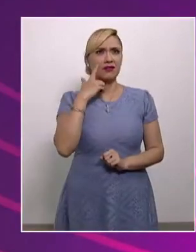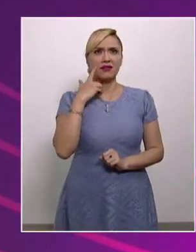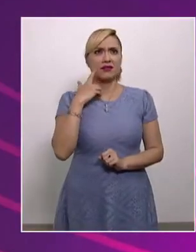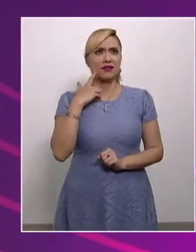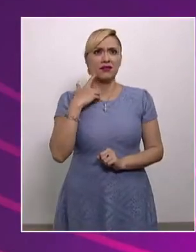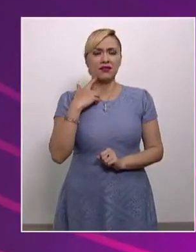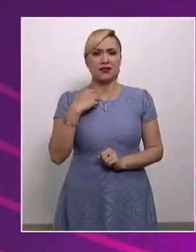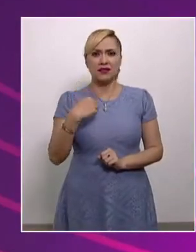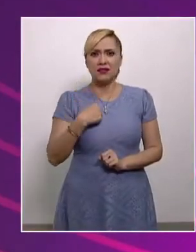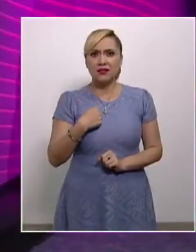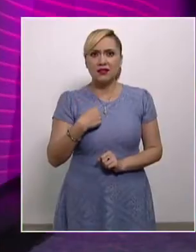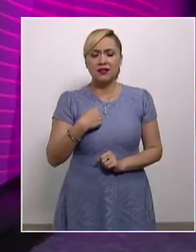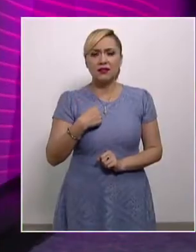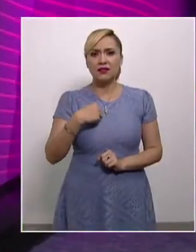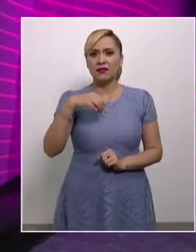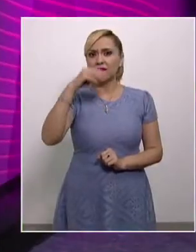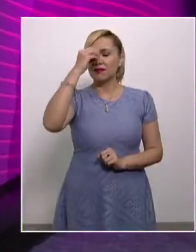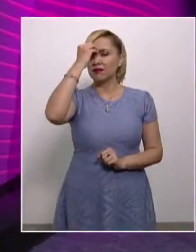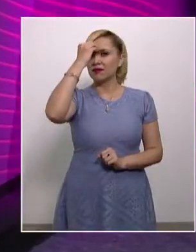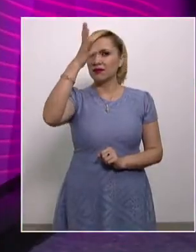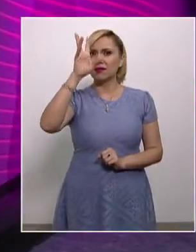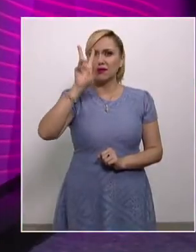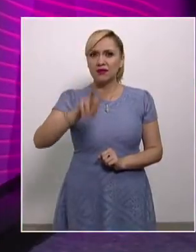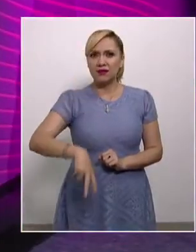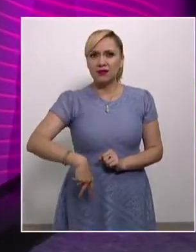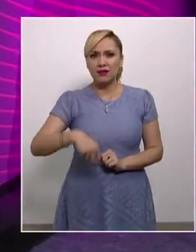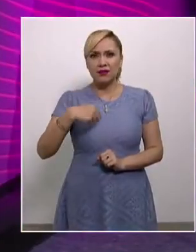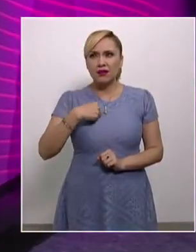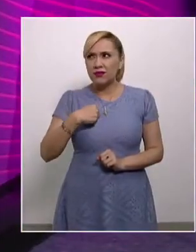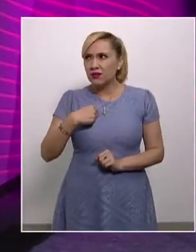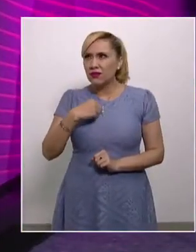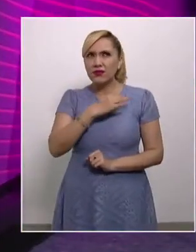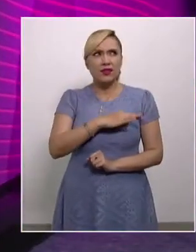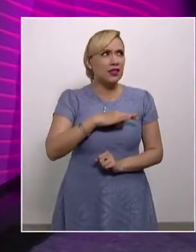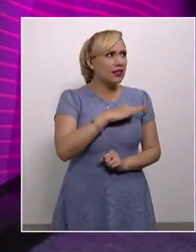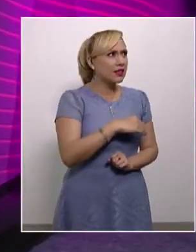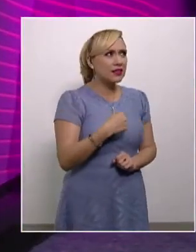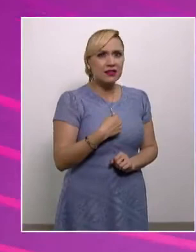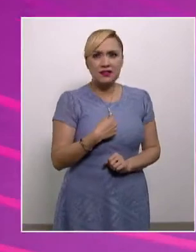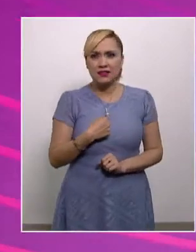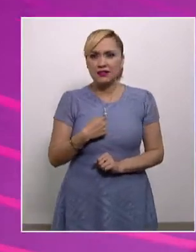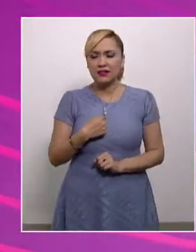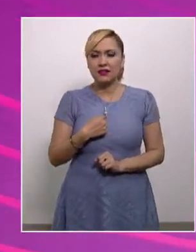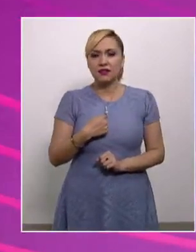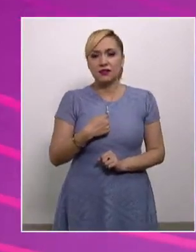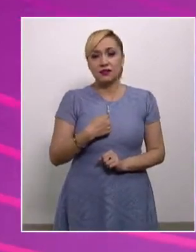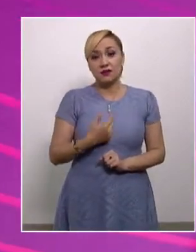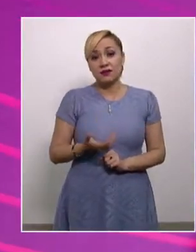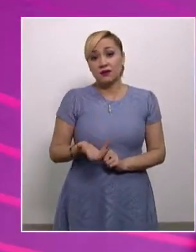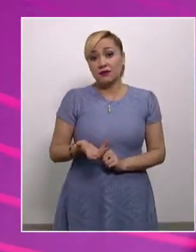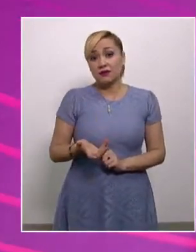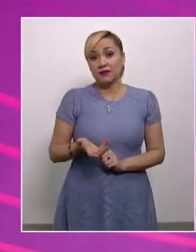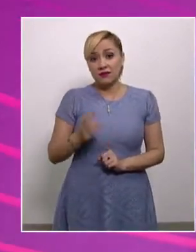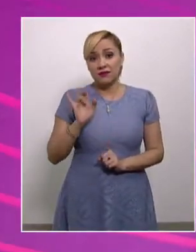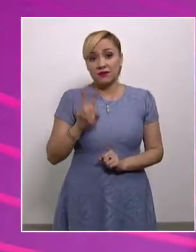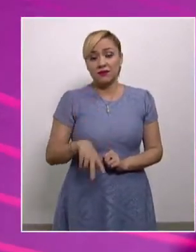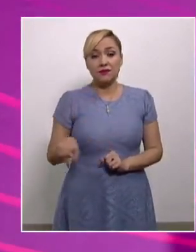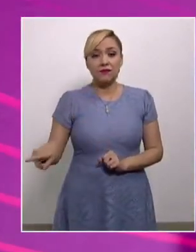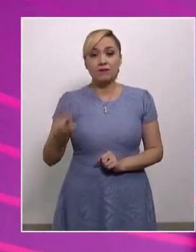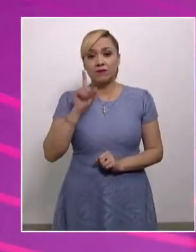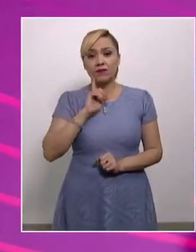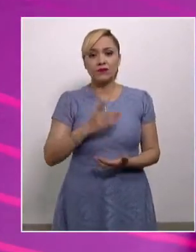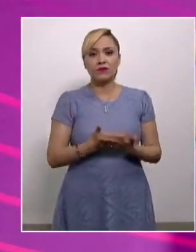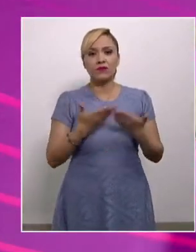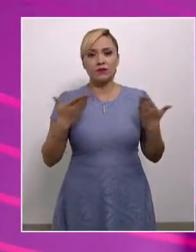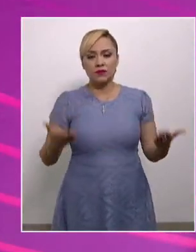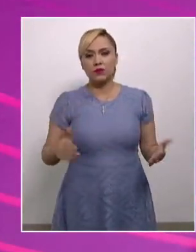eso y ya no me acordaba que esto se sentía ser feliz. Parece tonto, pero es algo que cambia. Esa chica está ahora